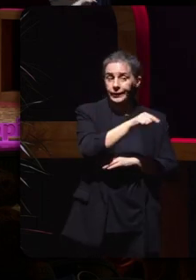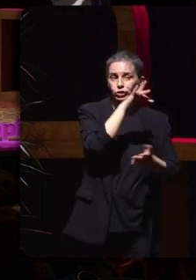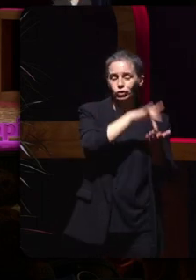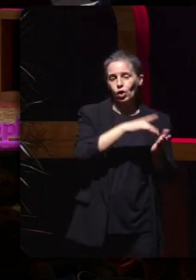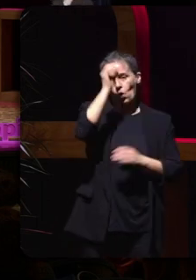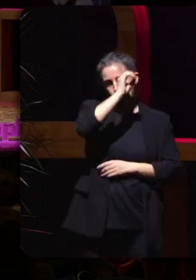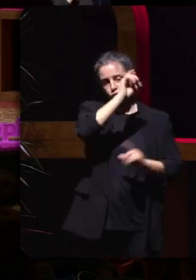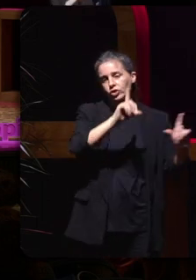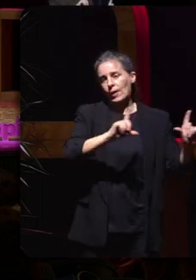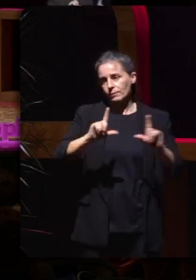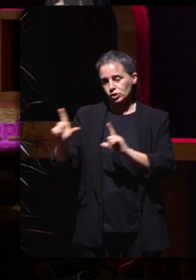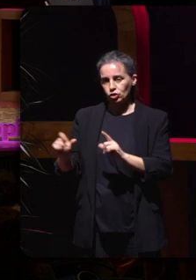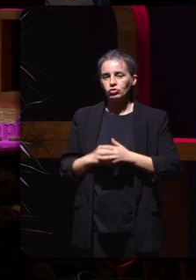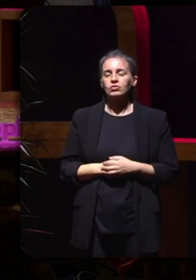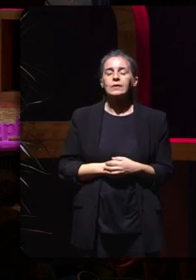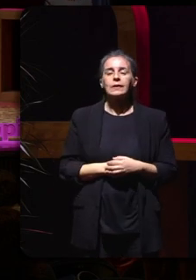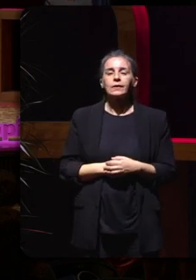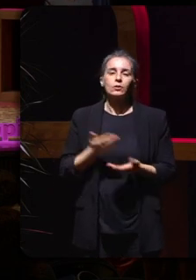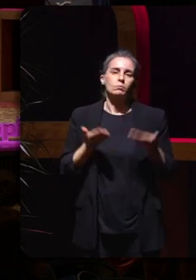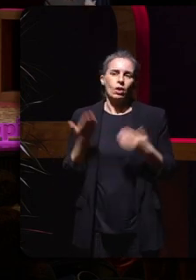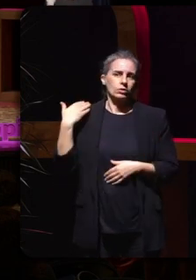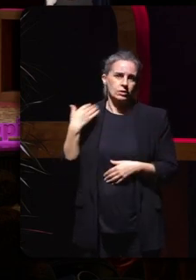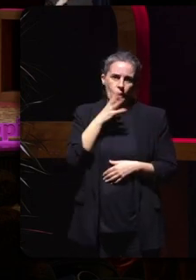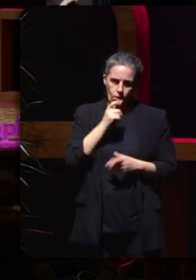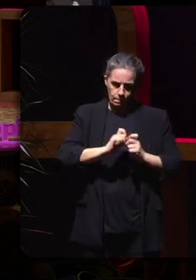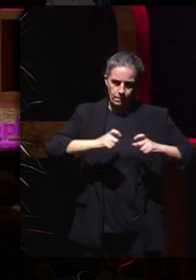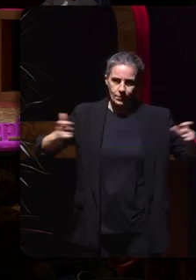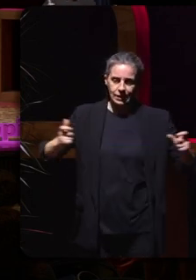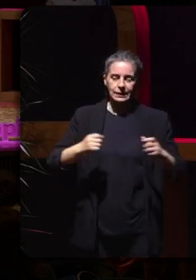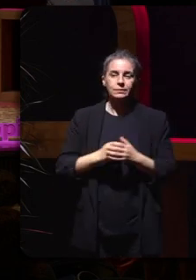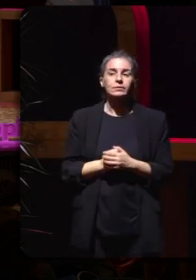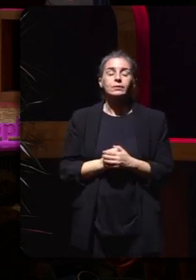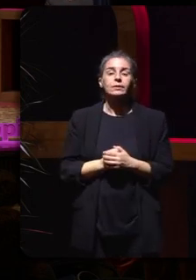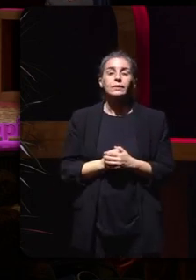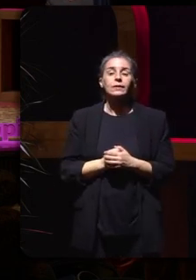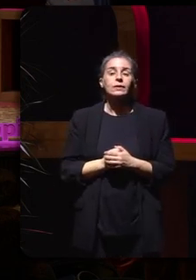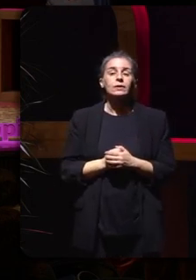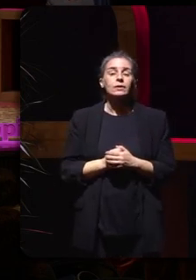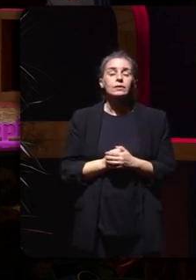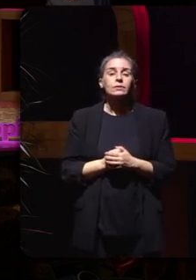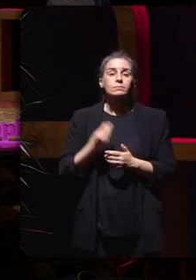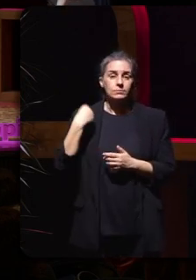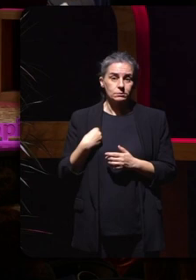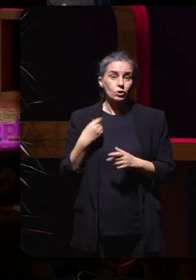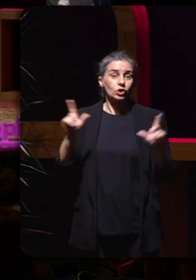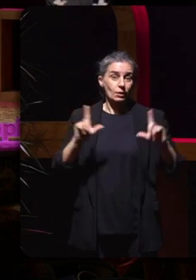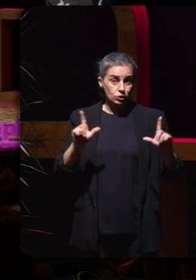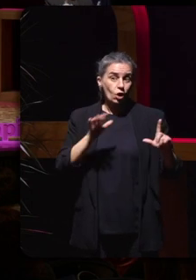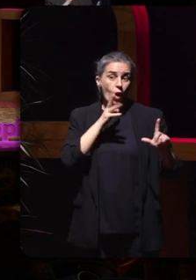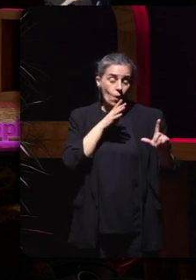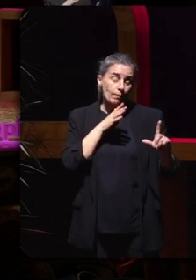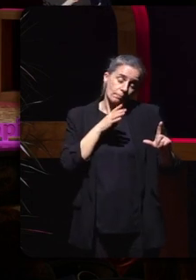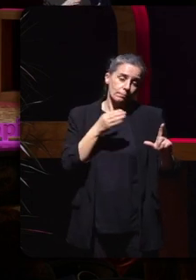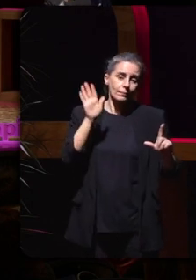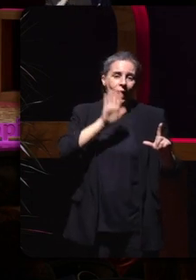hace años es verdad que el hecho de que se considere la televisión parte de la cultura ha